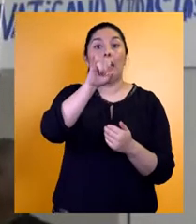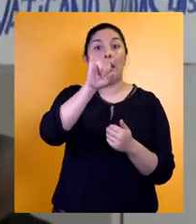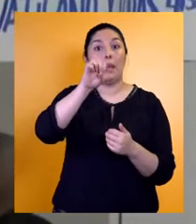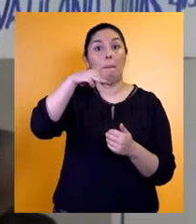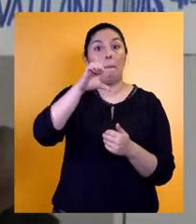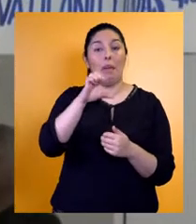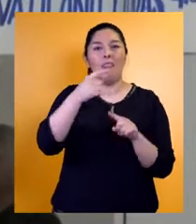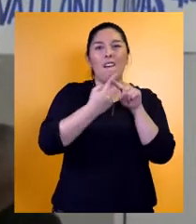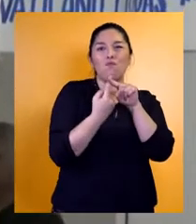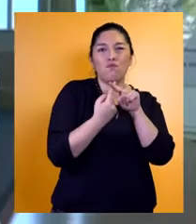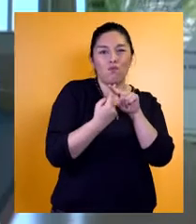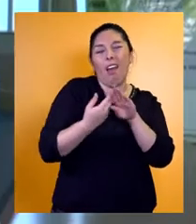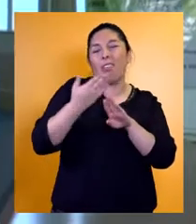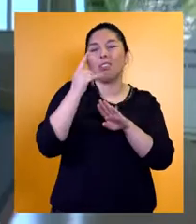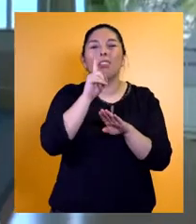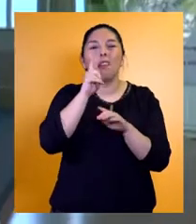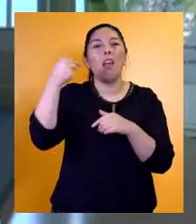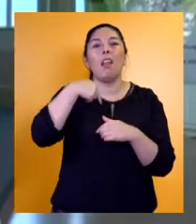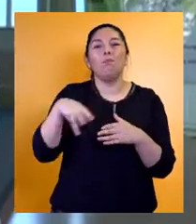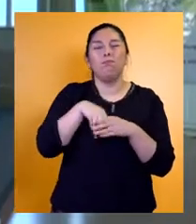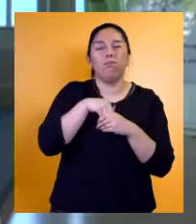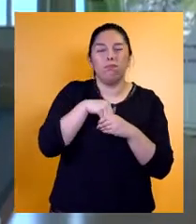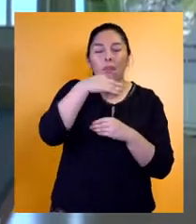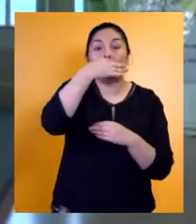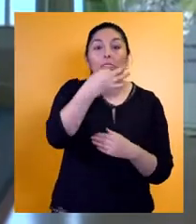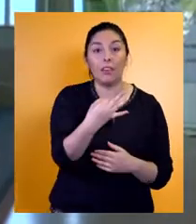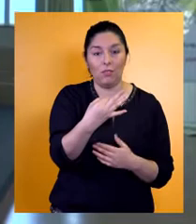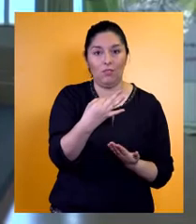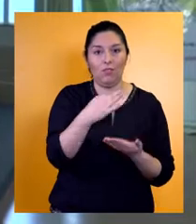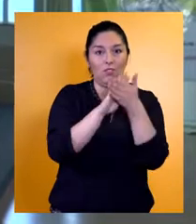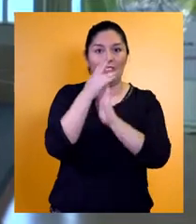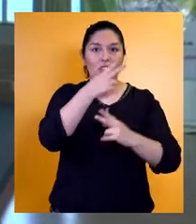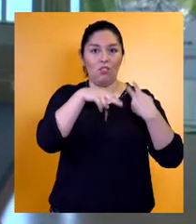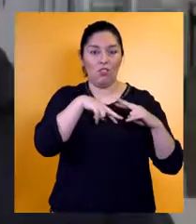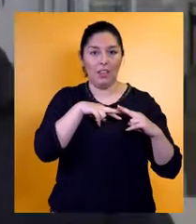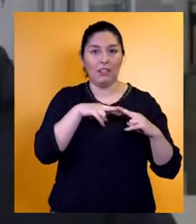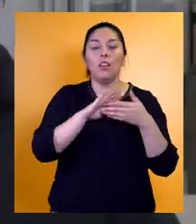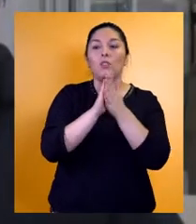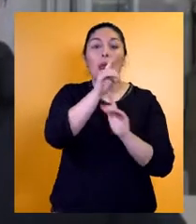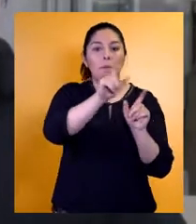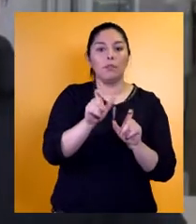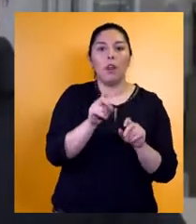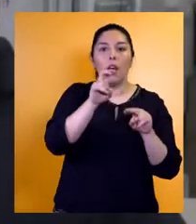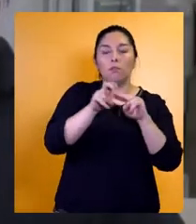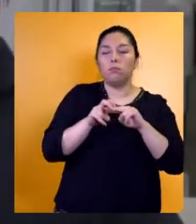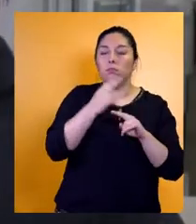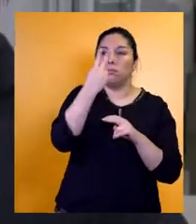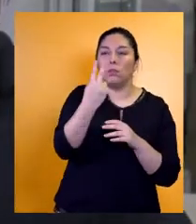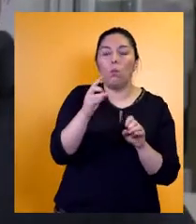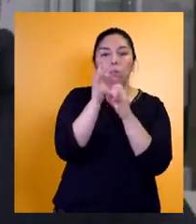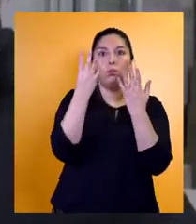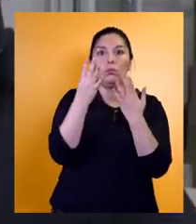los abusos sexuales cometidos por religiosos al interior de la congregación de los Hermanos Maristas, fue destacado por los participantes. Yo le diría a